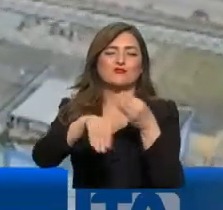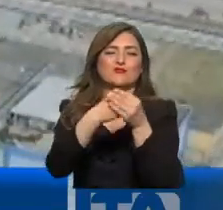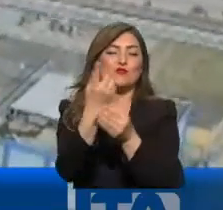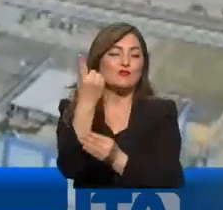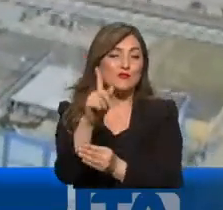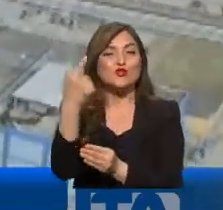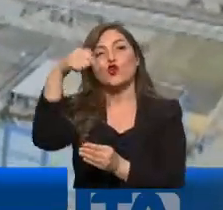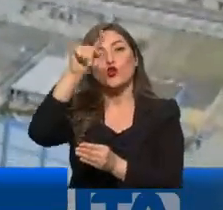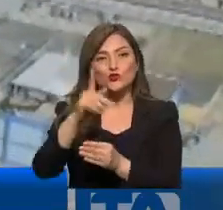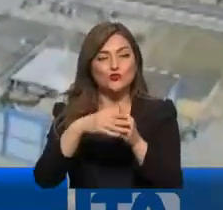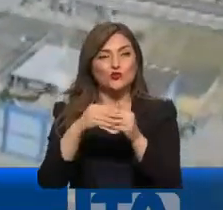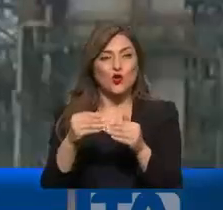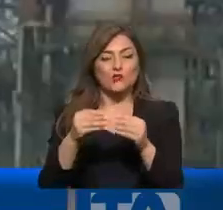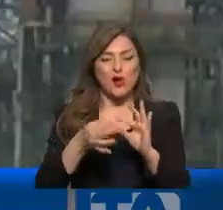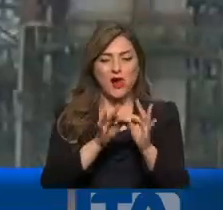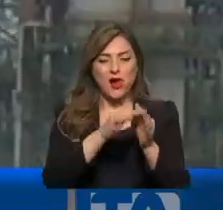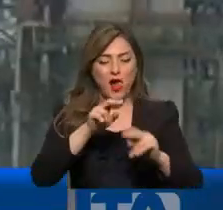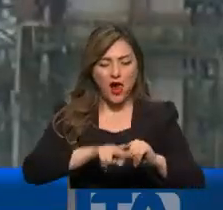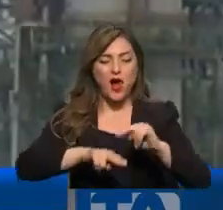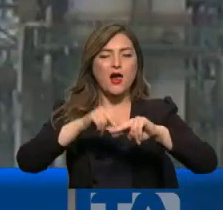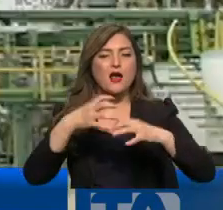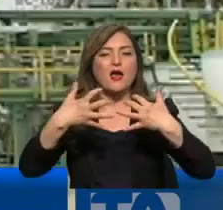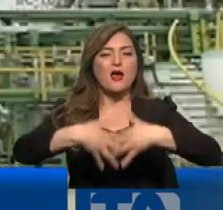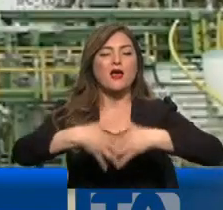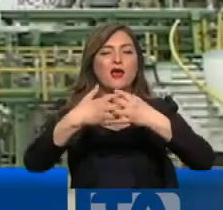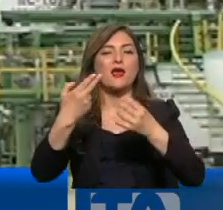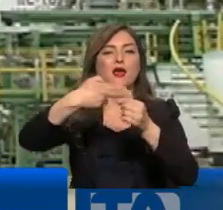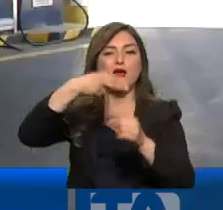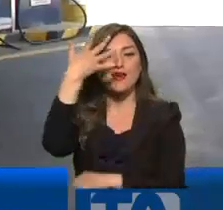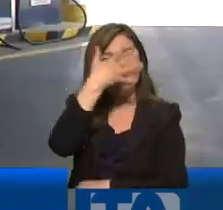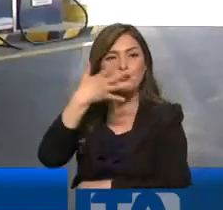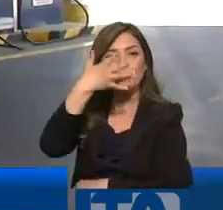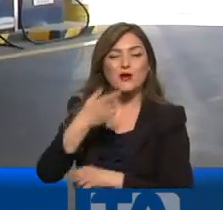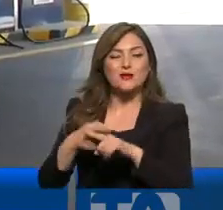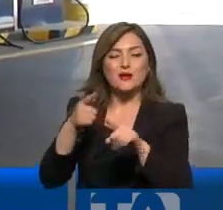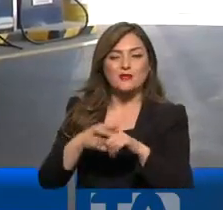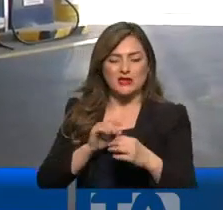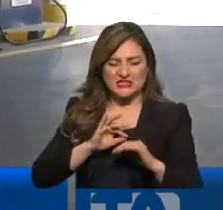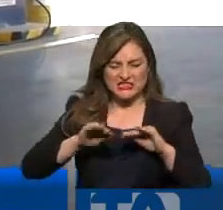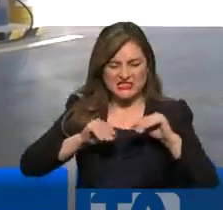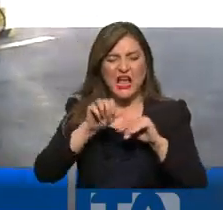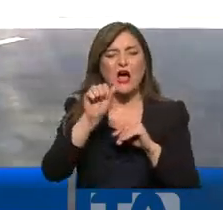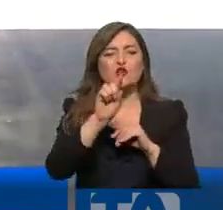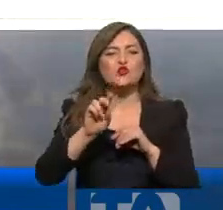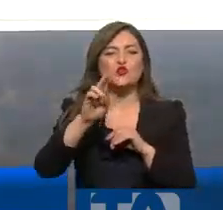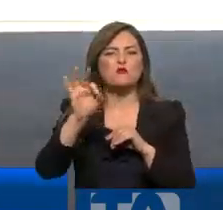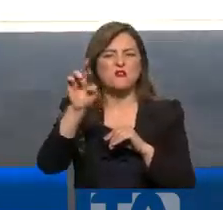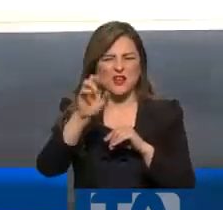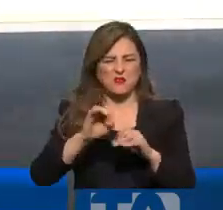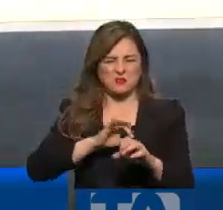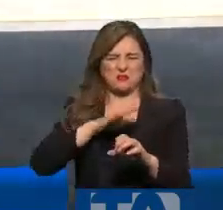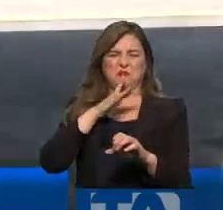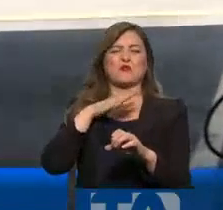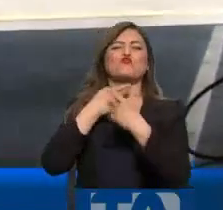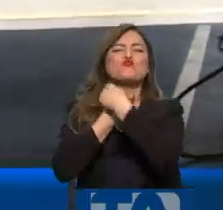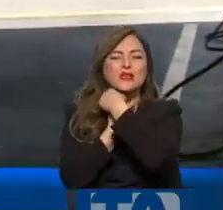en repotenciar la refinería de Esmeraldas, entre otras cosas, para eliminar el azufre de este combustible.